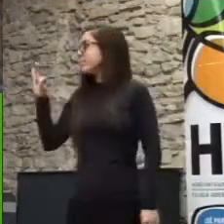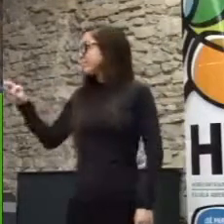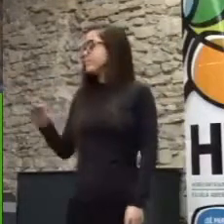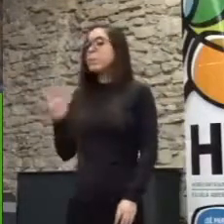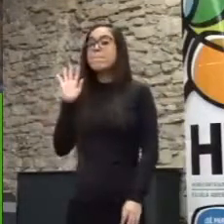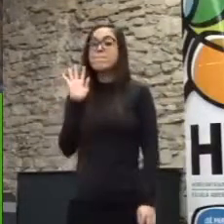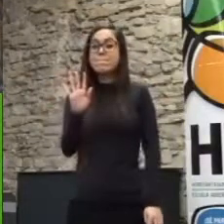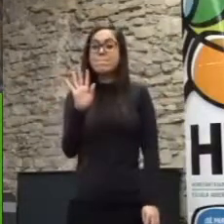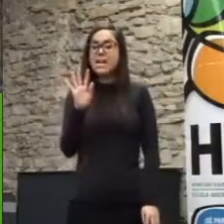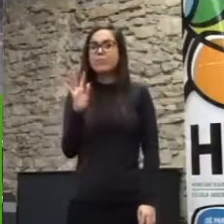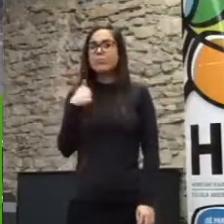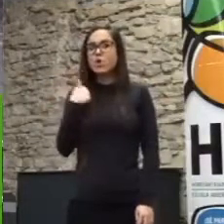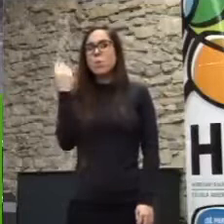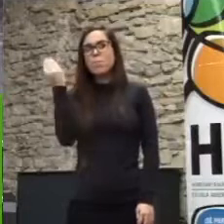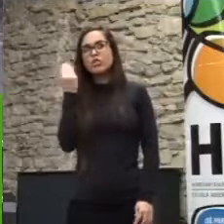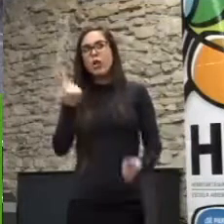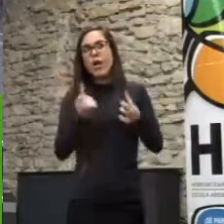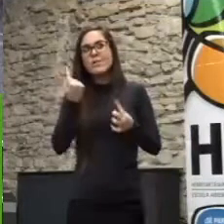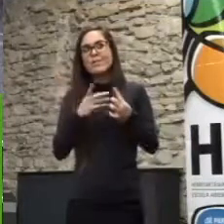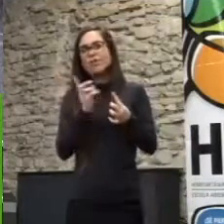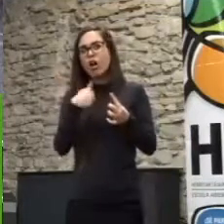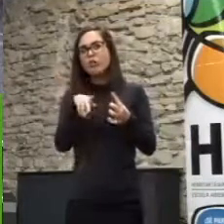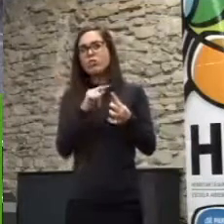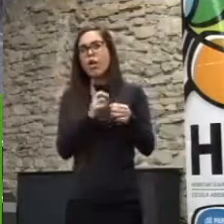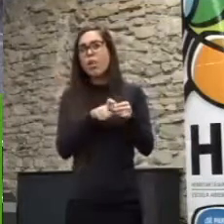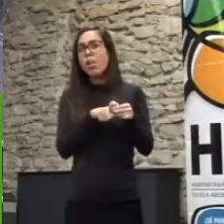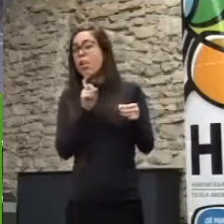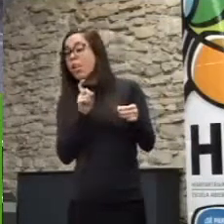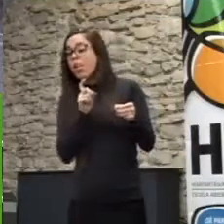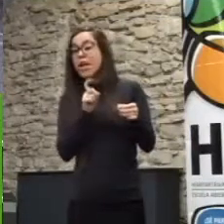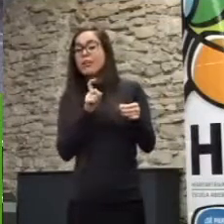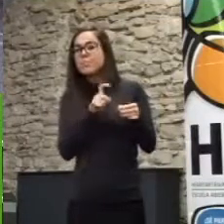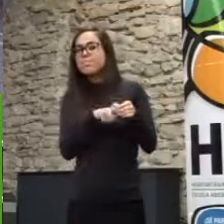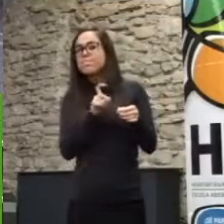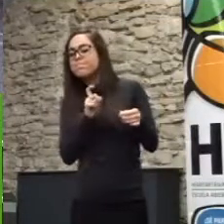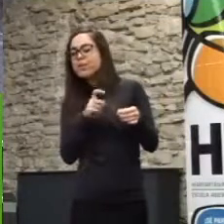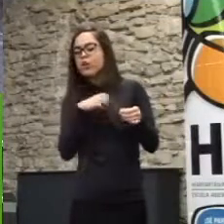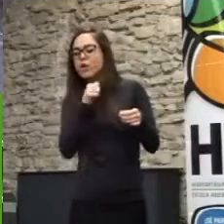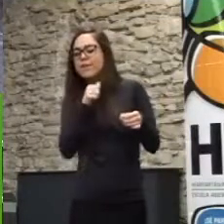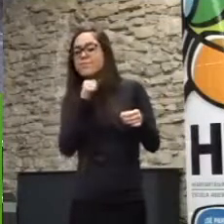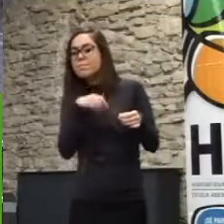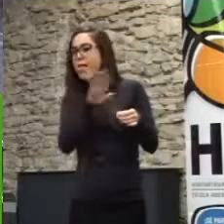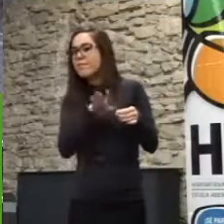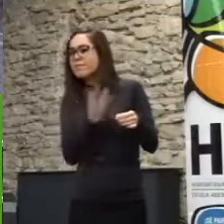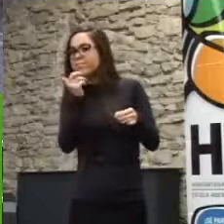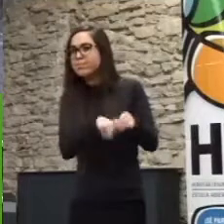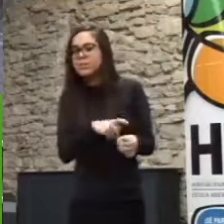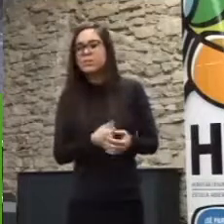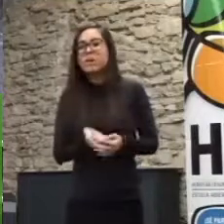yo creo que caemos. Sí. Caemos muchas veces. ¿Por qué? Ahora mismo la atención está